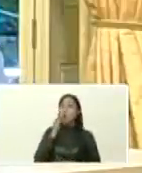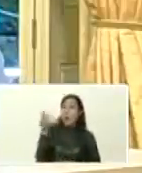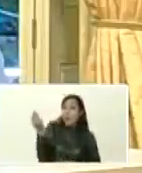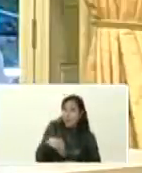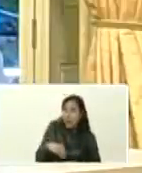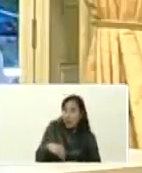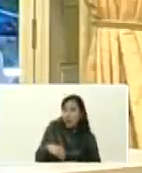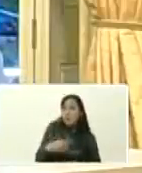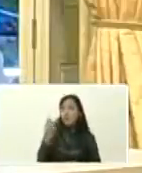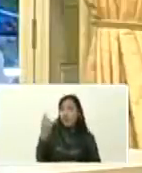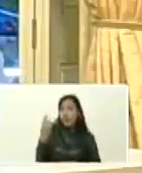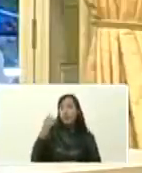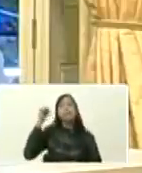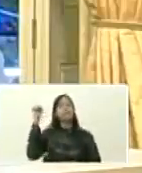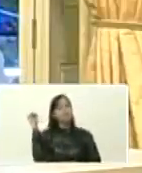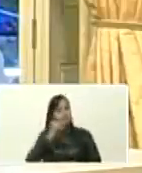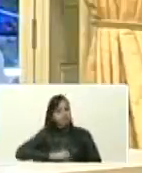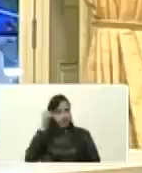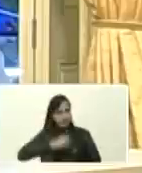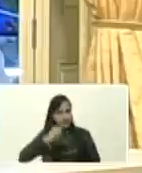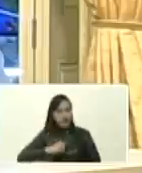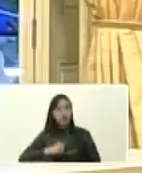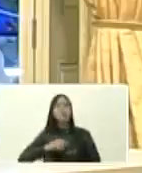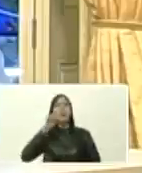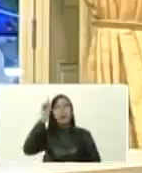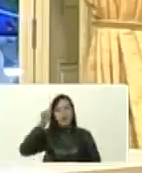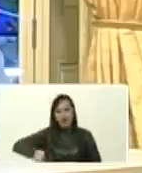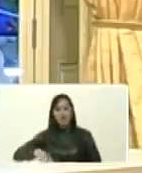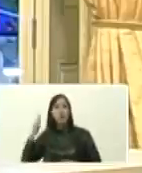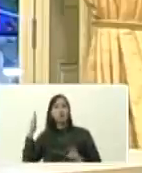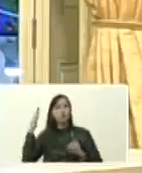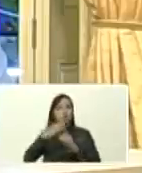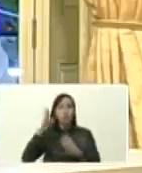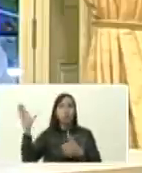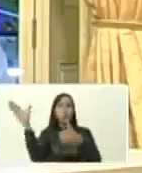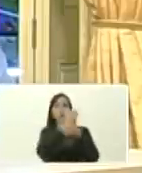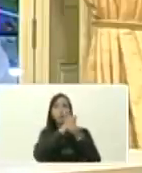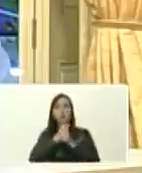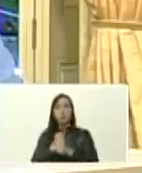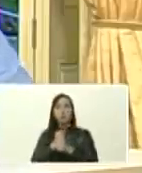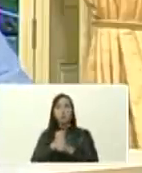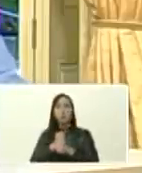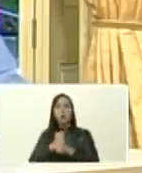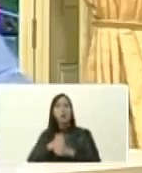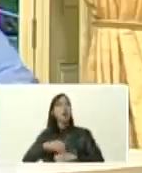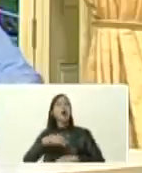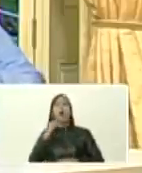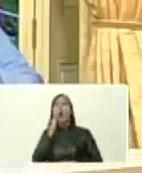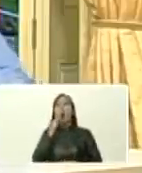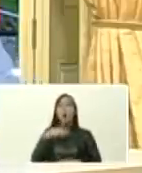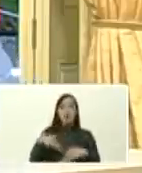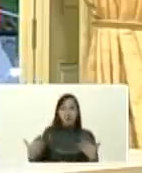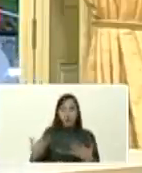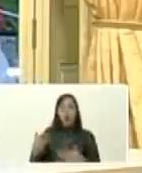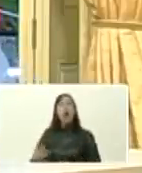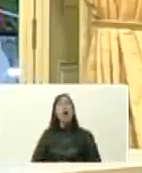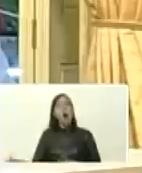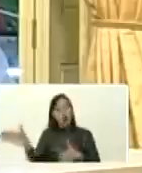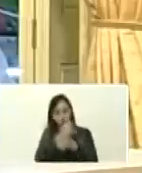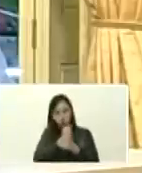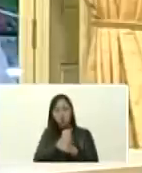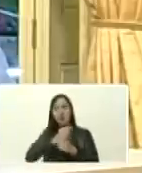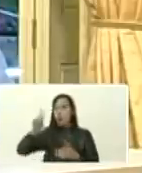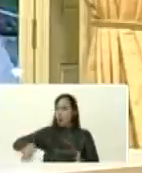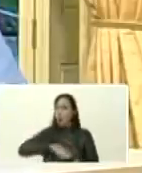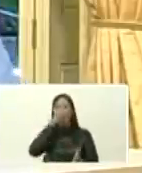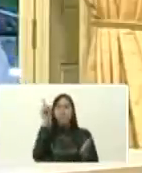Sí, pero también lo vamos a hacer. Lo que falta lo vamos a hacer y lo vamos a completar.